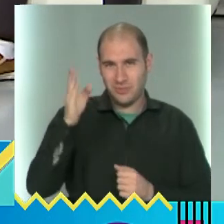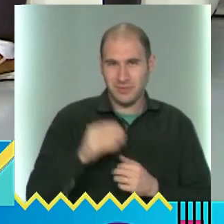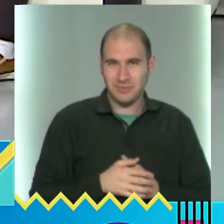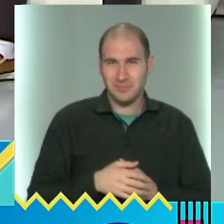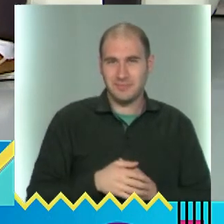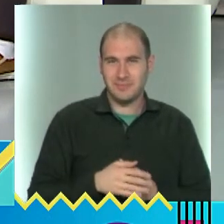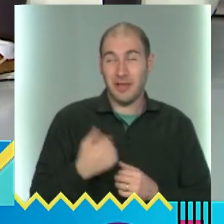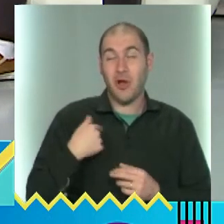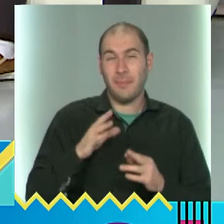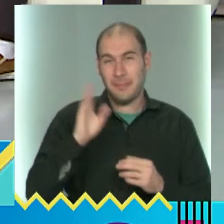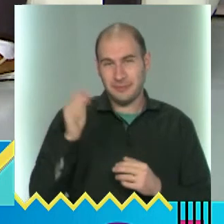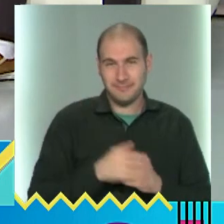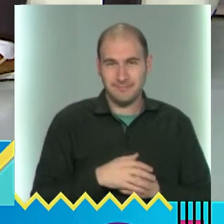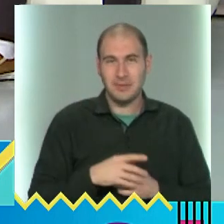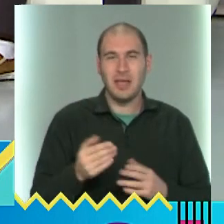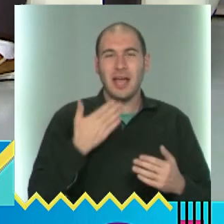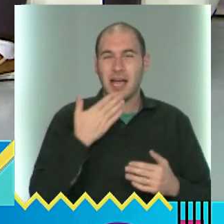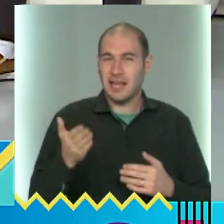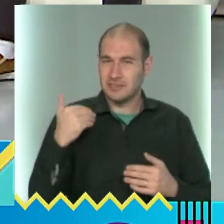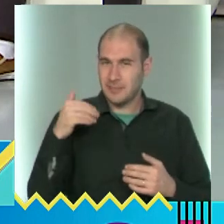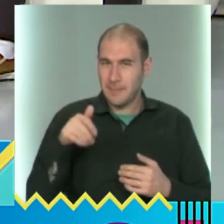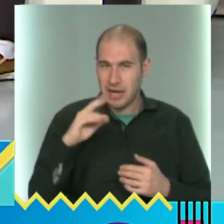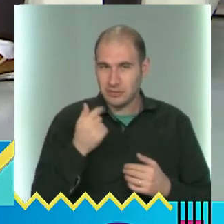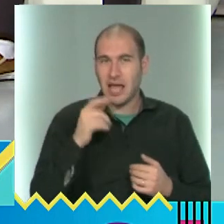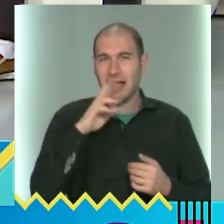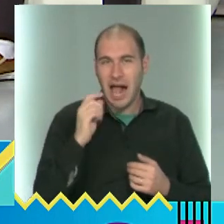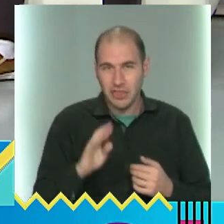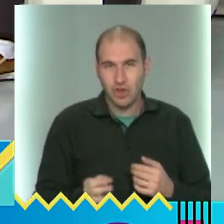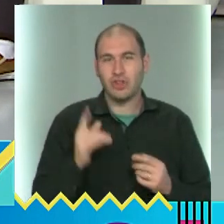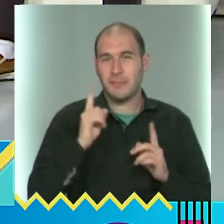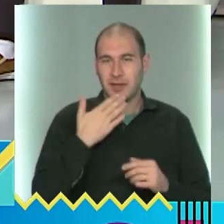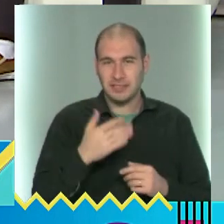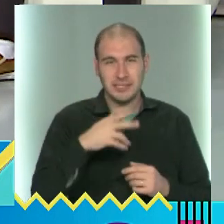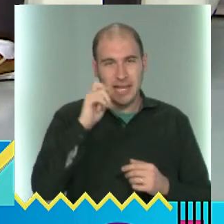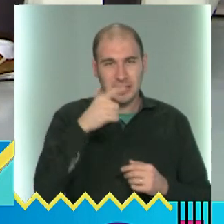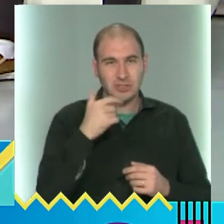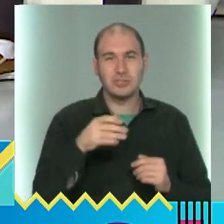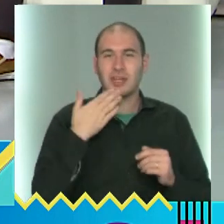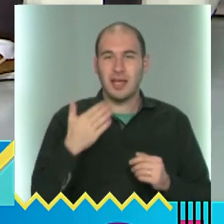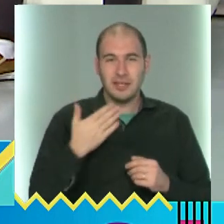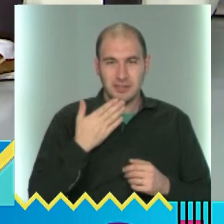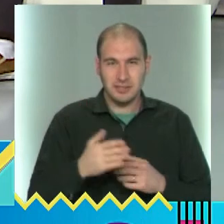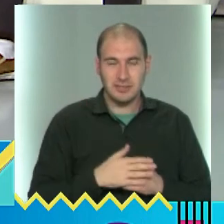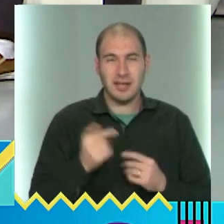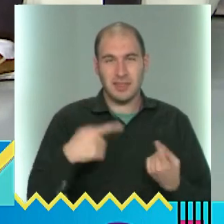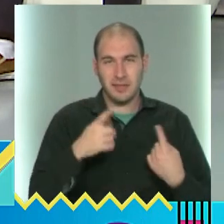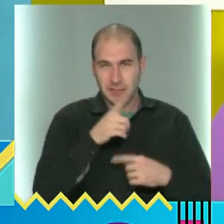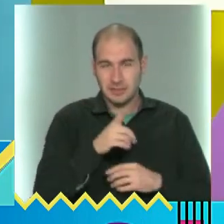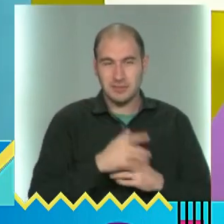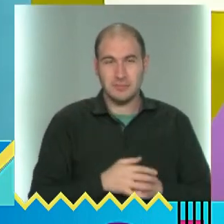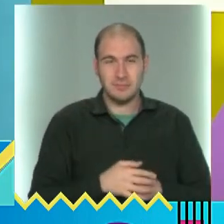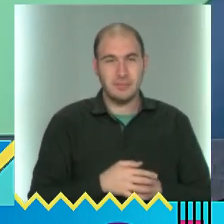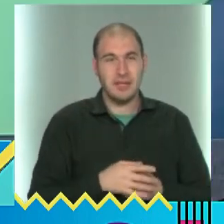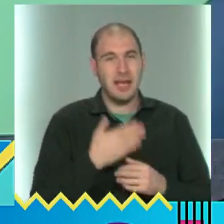de ida, no, por allá. Marcos, muchísimas gracias por haber venido. Muchísimas Alejandro, mil placer. gracias también. Nelson, muchísimas gracias por haber estado en Distintos Parecidos.